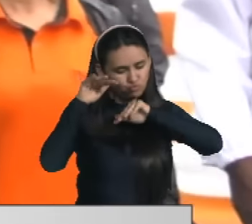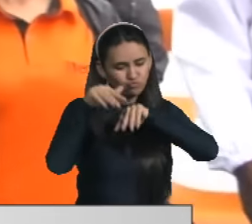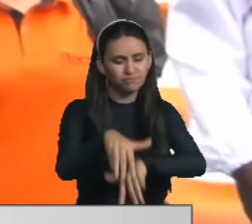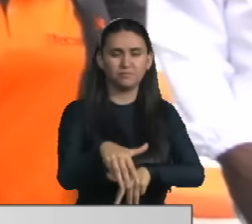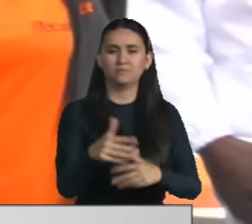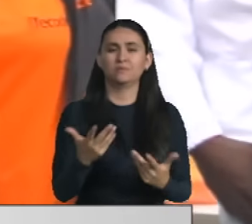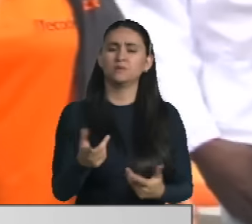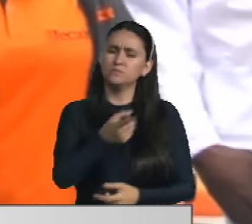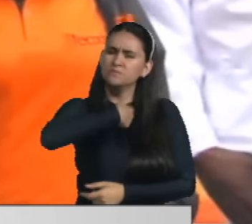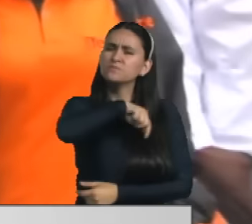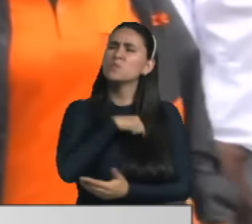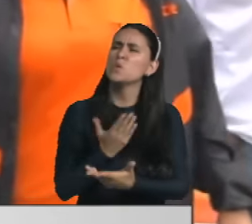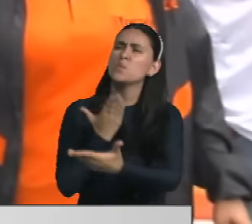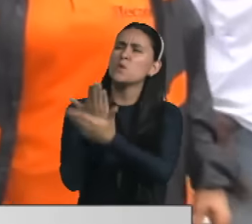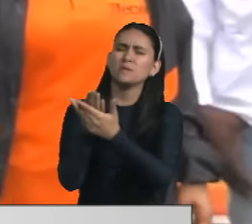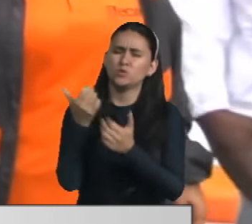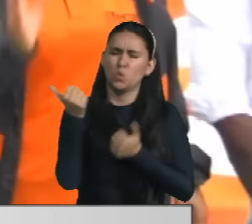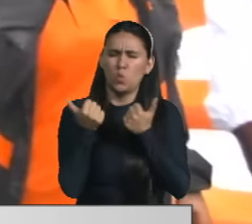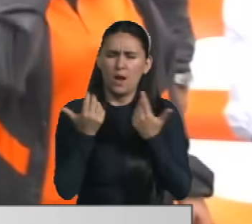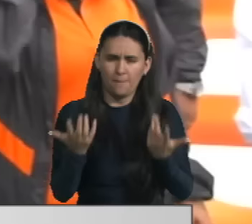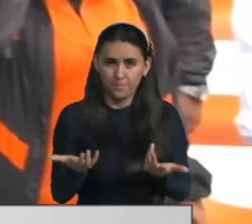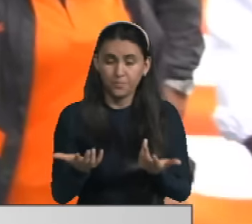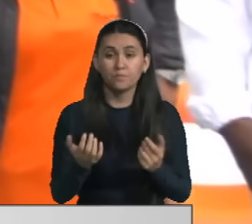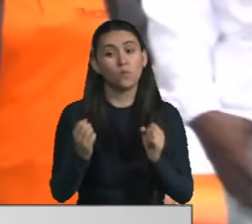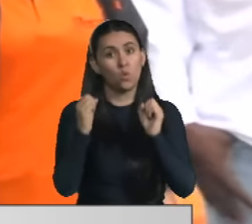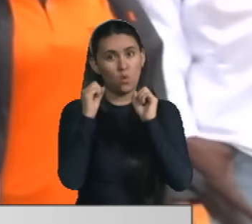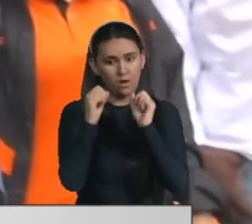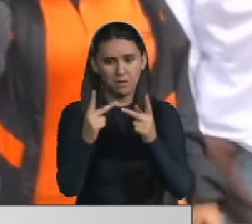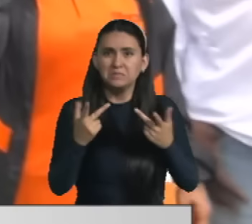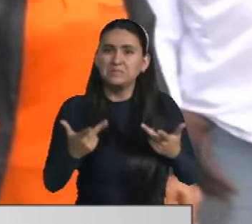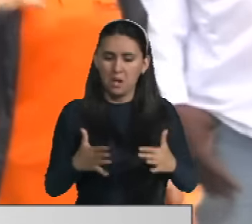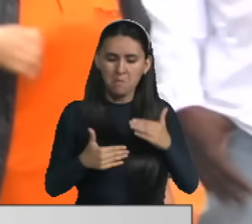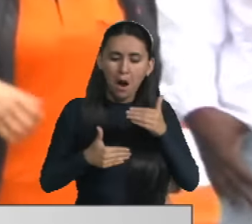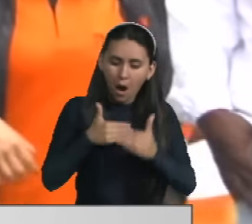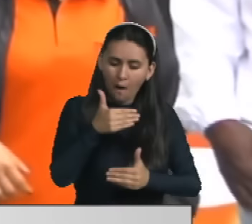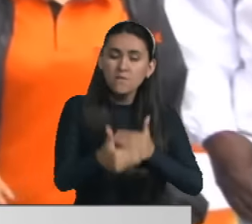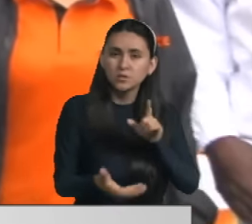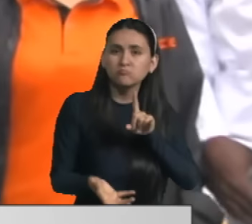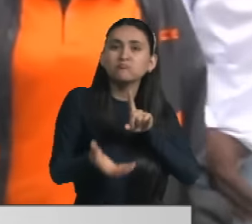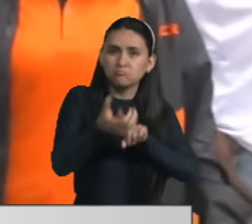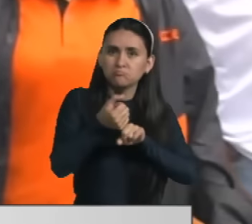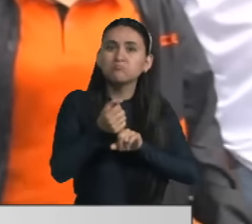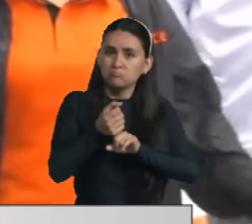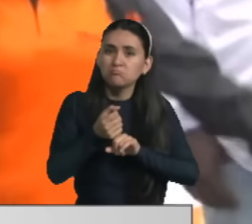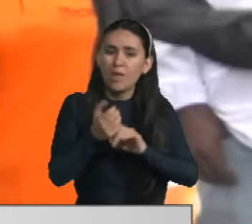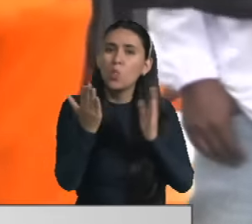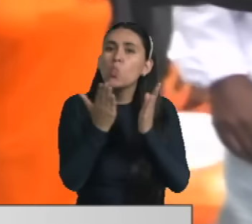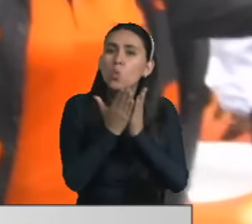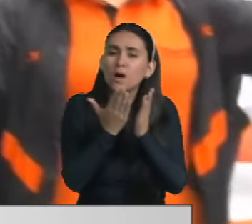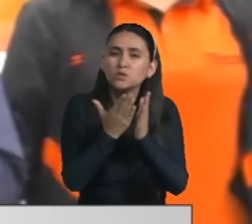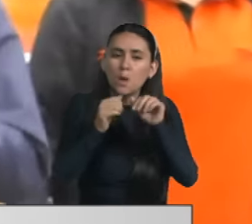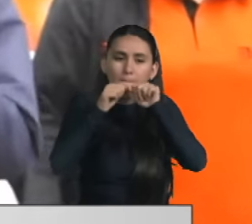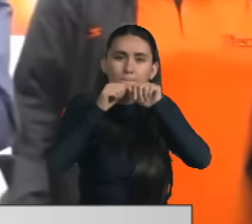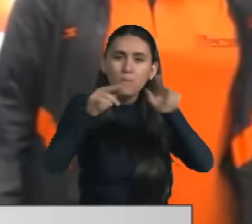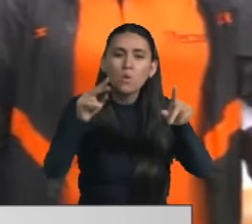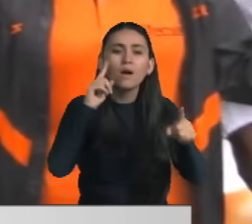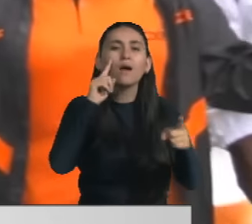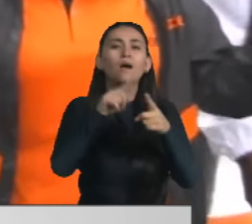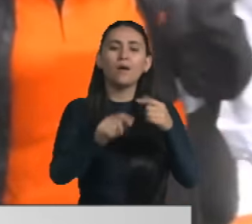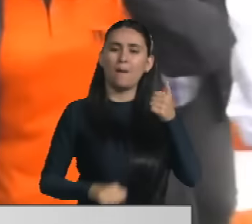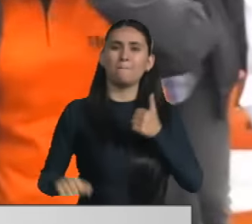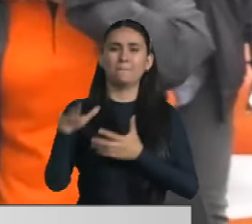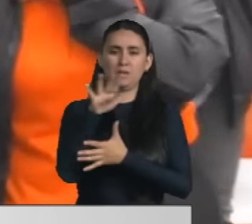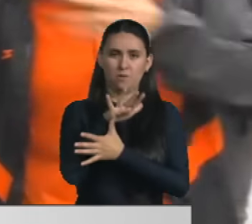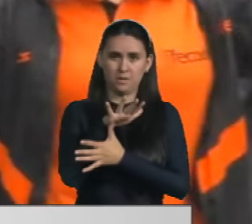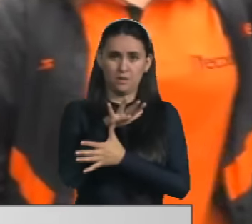esta lógica? Que si íbamos a lograr avanzar en lo que significa la educación pública como derecho fundamental, allí lo que se